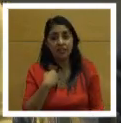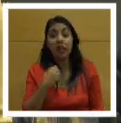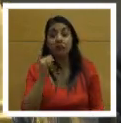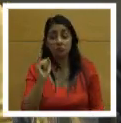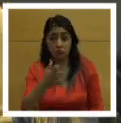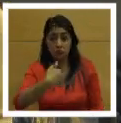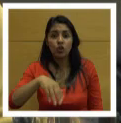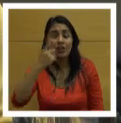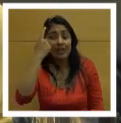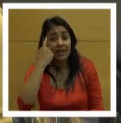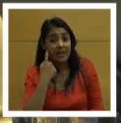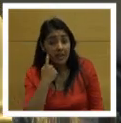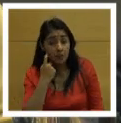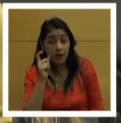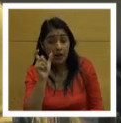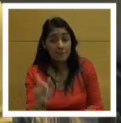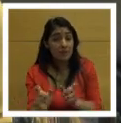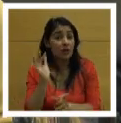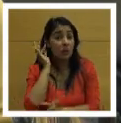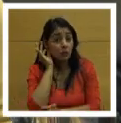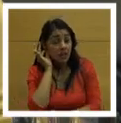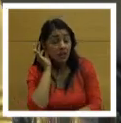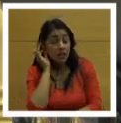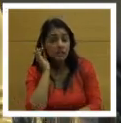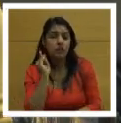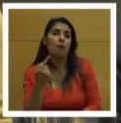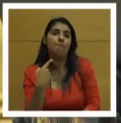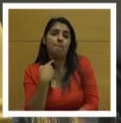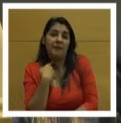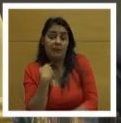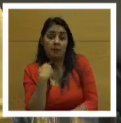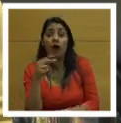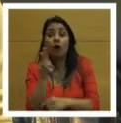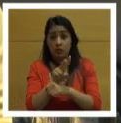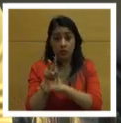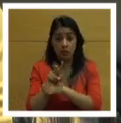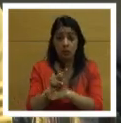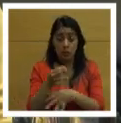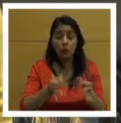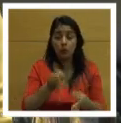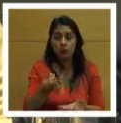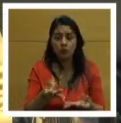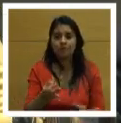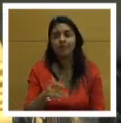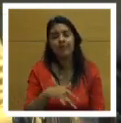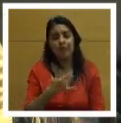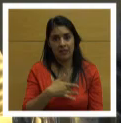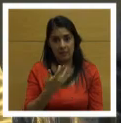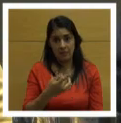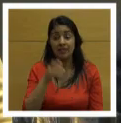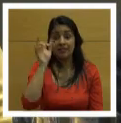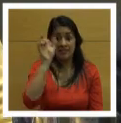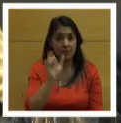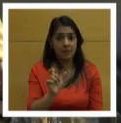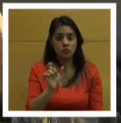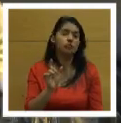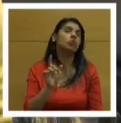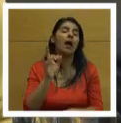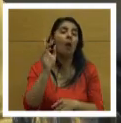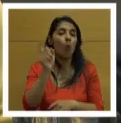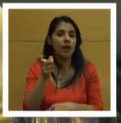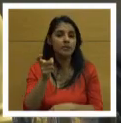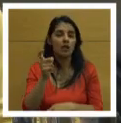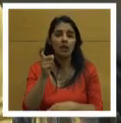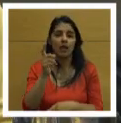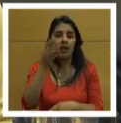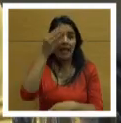mujeres, ya sean víctimas o testigos en un juicio. Y lamentablemente, si ese juez no se saca este estereotipo, no se saca, ¿no es